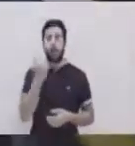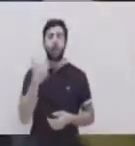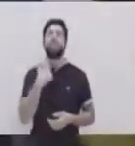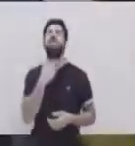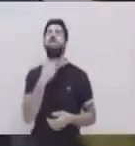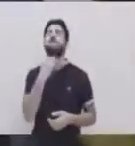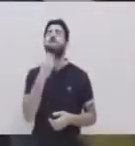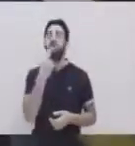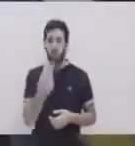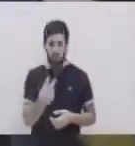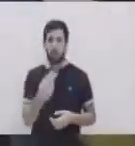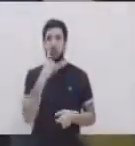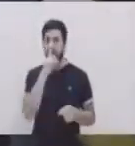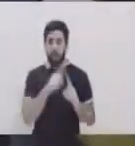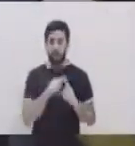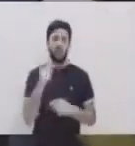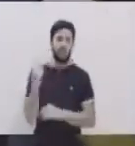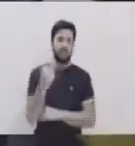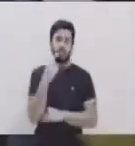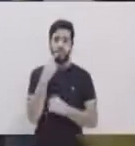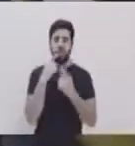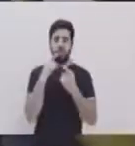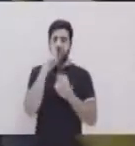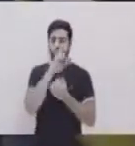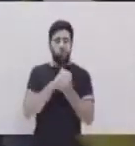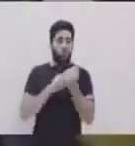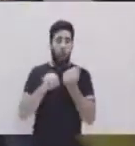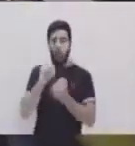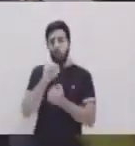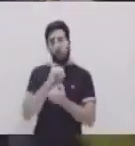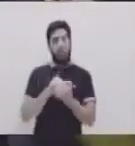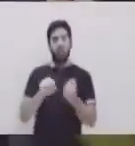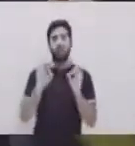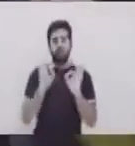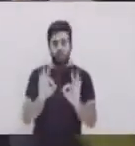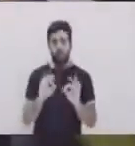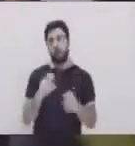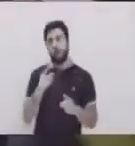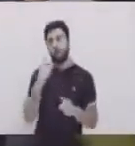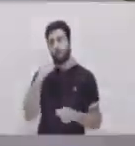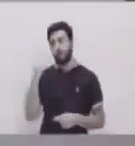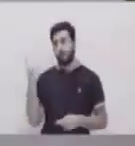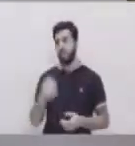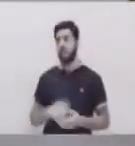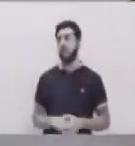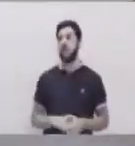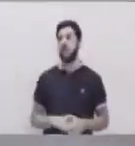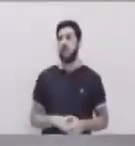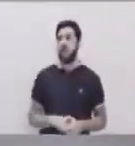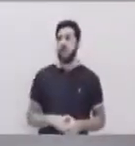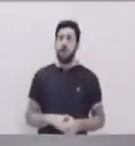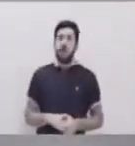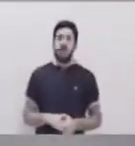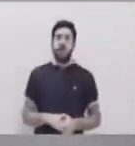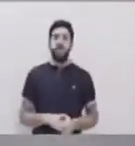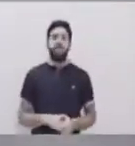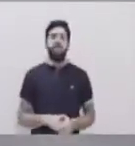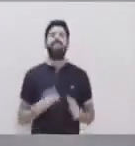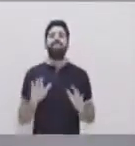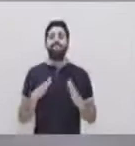es fundamental el gesticular bien, ¿verdad? Exactamente, así es. Bueno, vamos a hacer entonces por imitación de